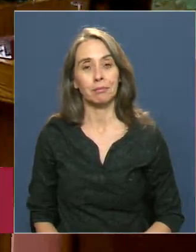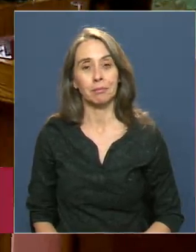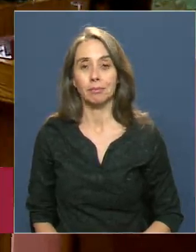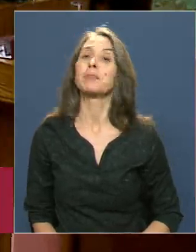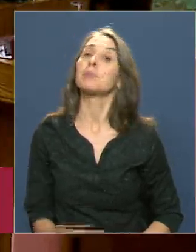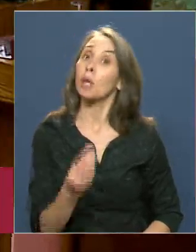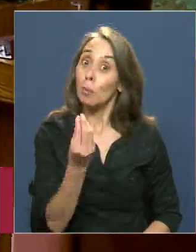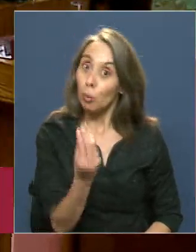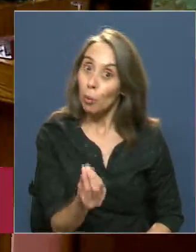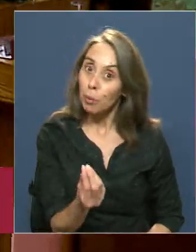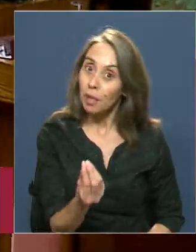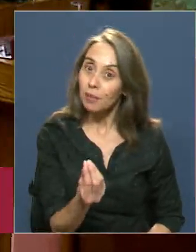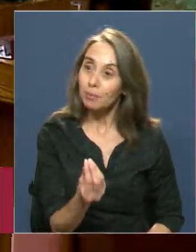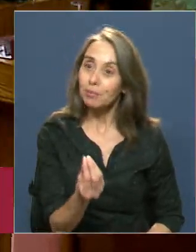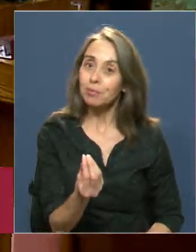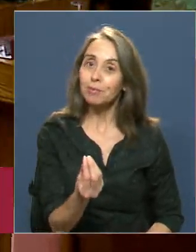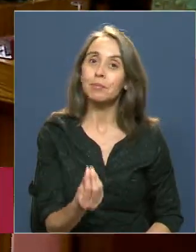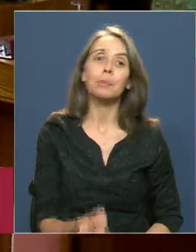Muy bien.